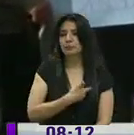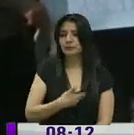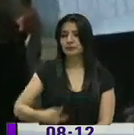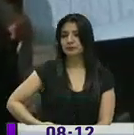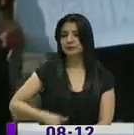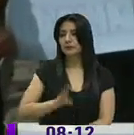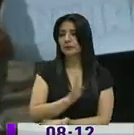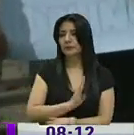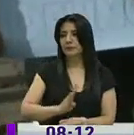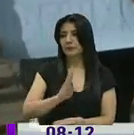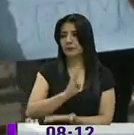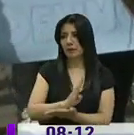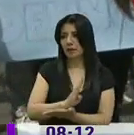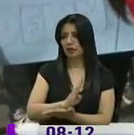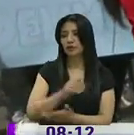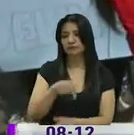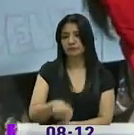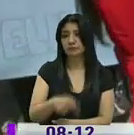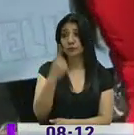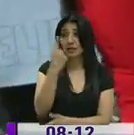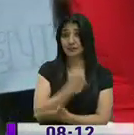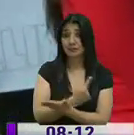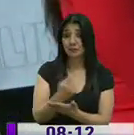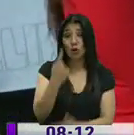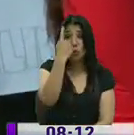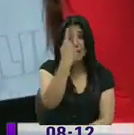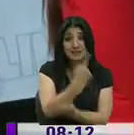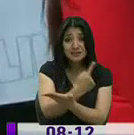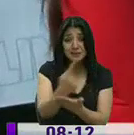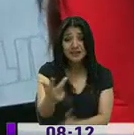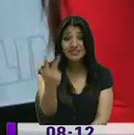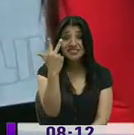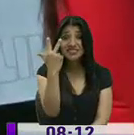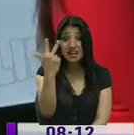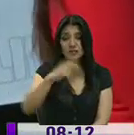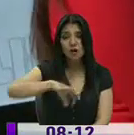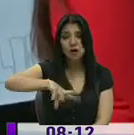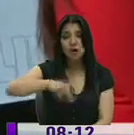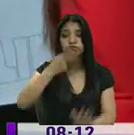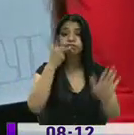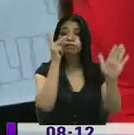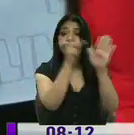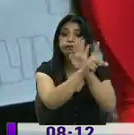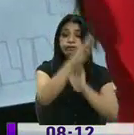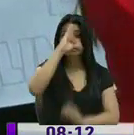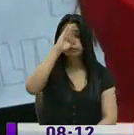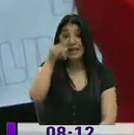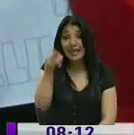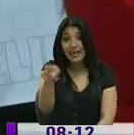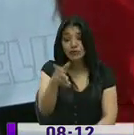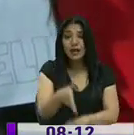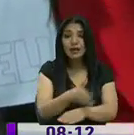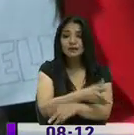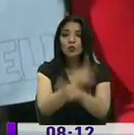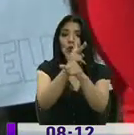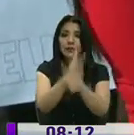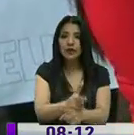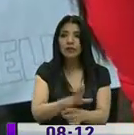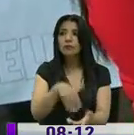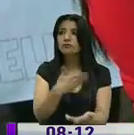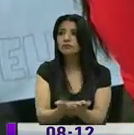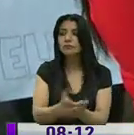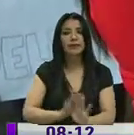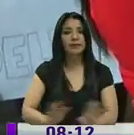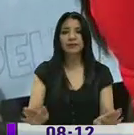y si lamentablemente en esta semana hemos tenido tres robos que hemos reportado a la policía y como ellos son de preventivos yo no pueden llegar a más